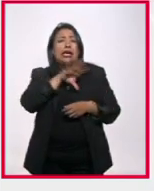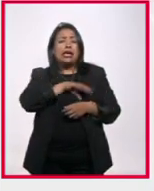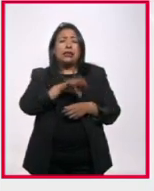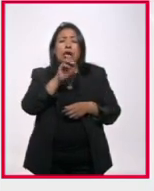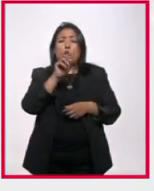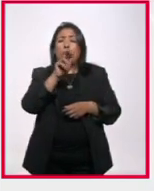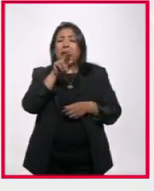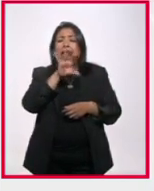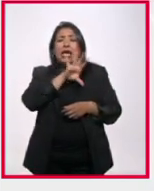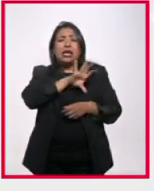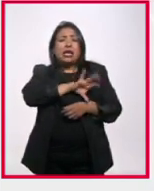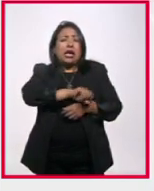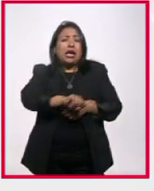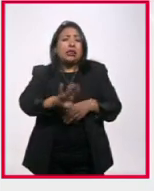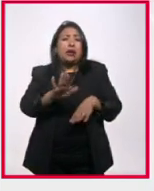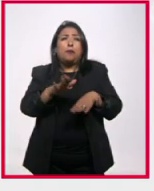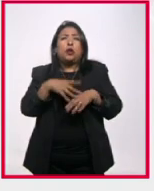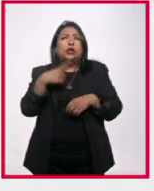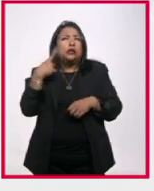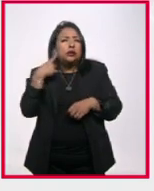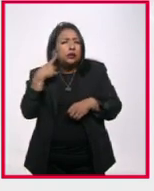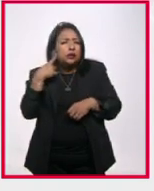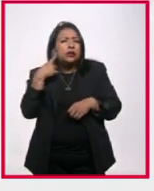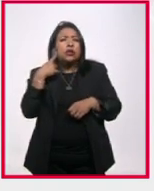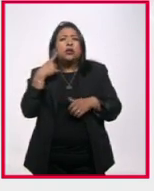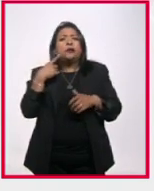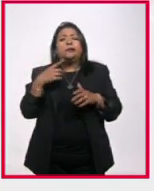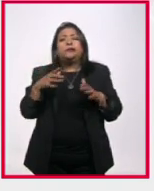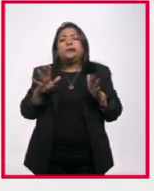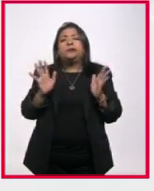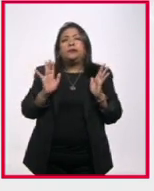ópera, por el simple hecho de escuchar, por el simple hecho